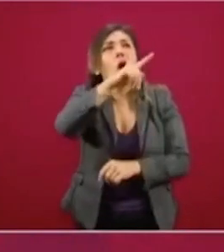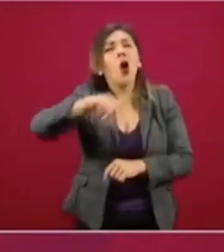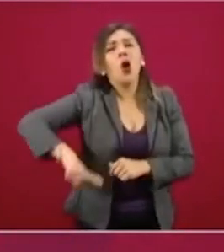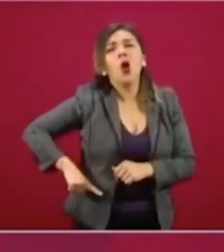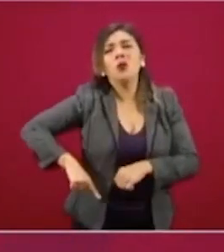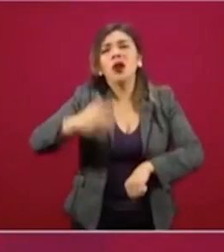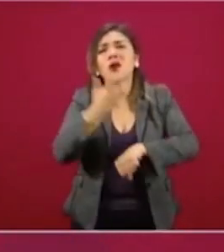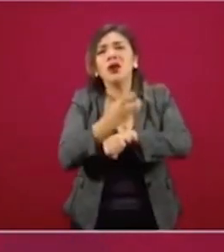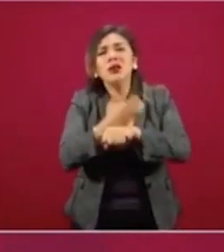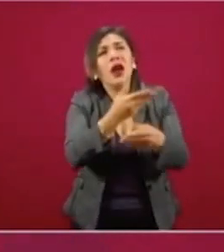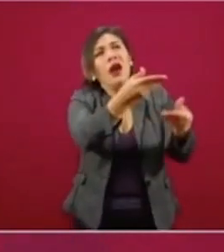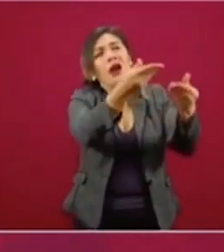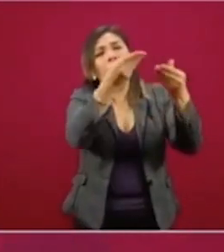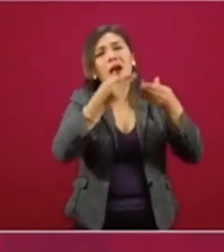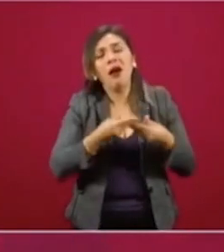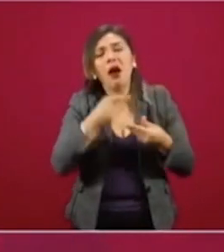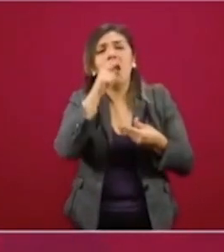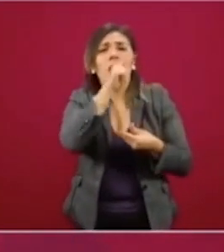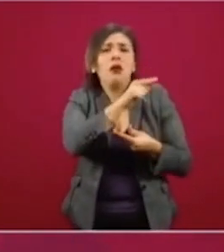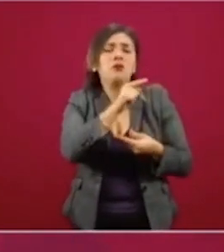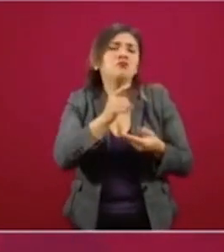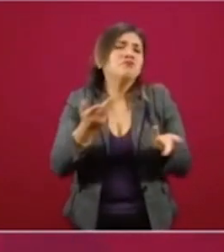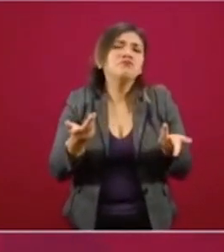Unidos que ya